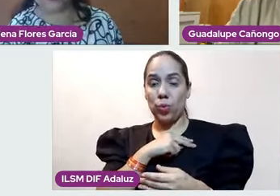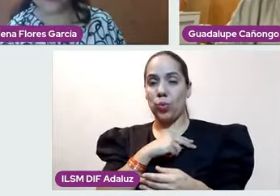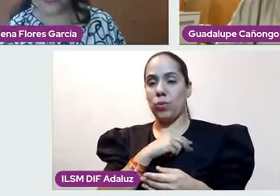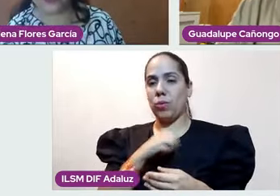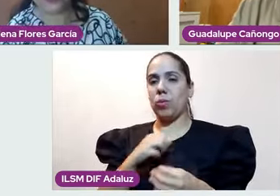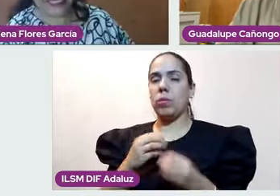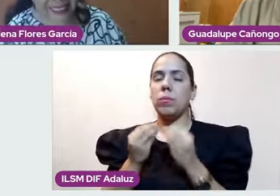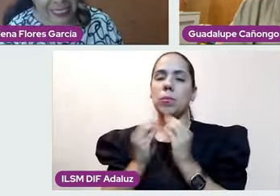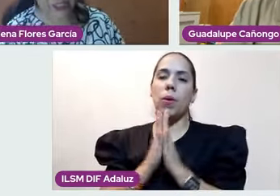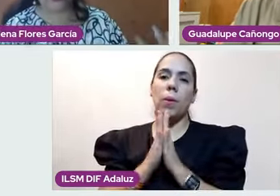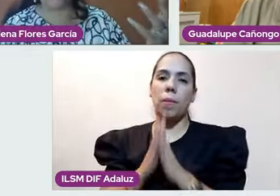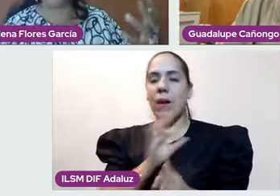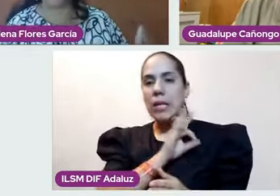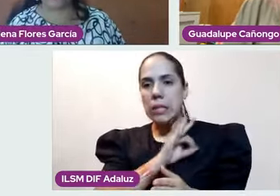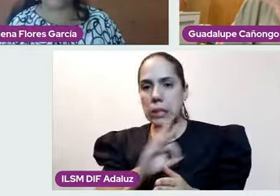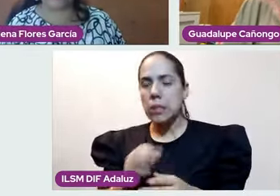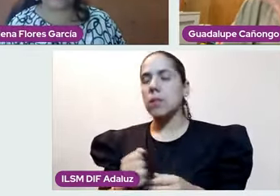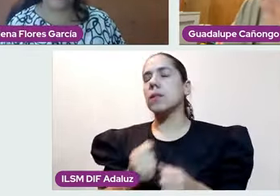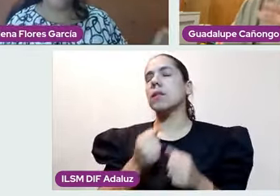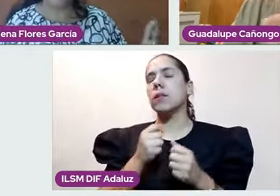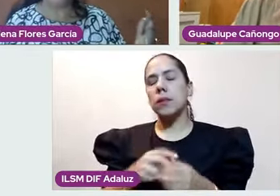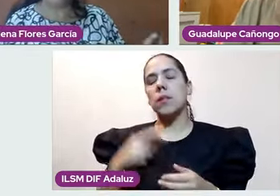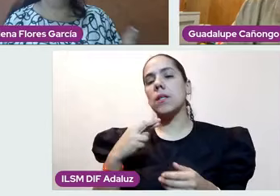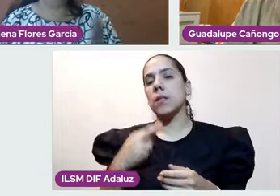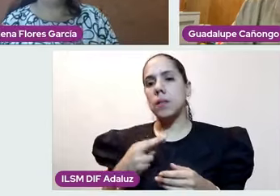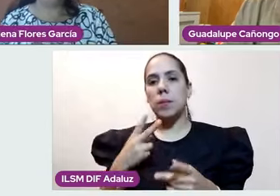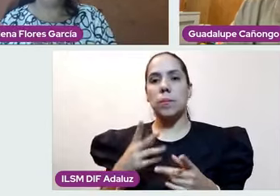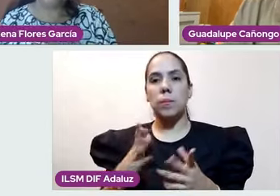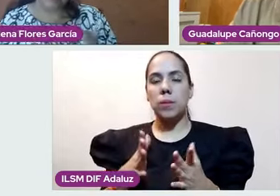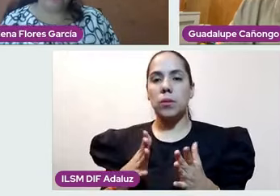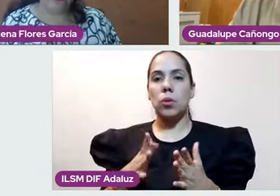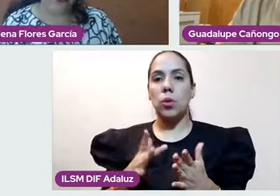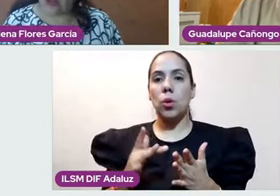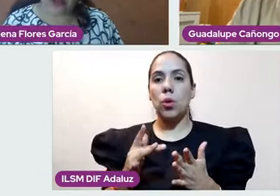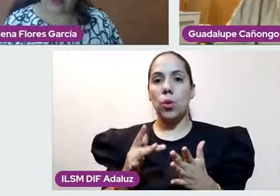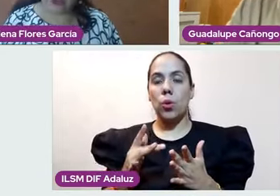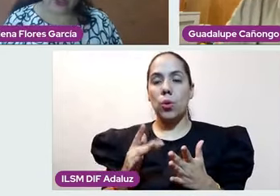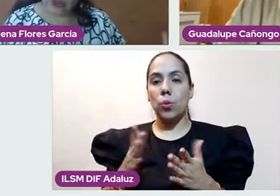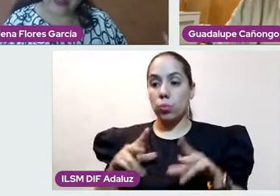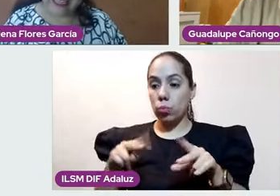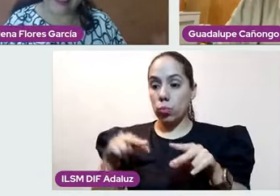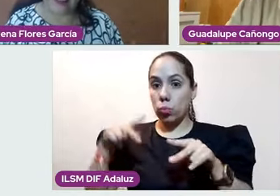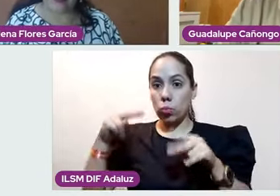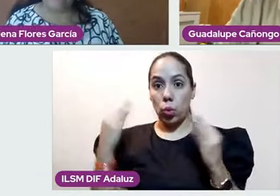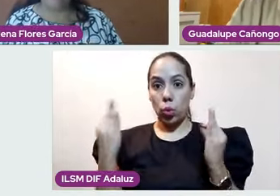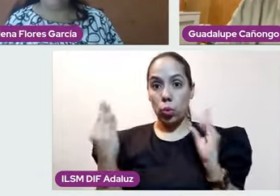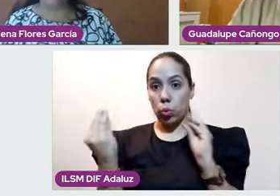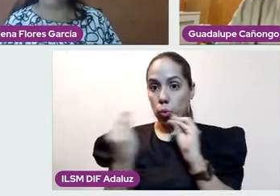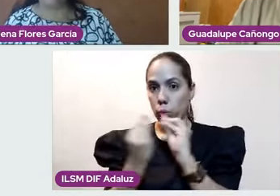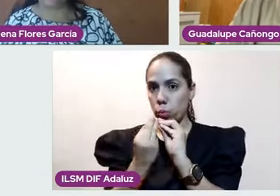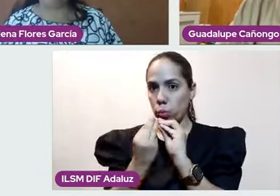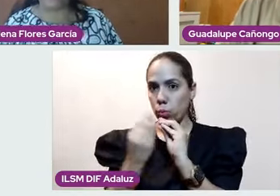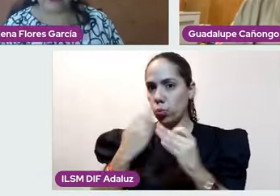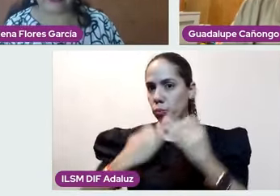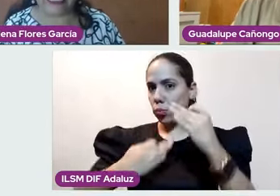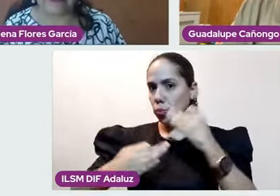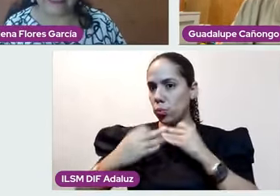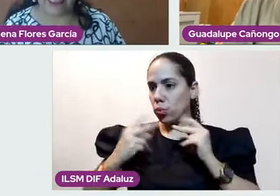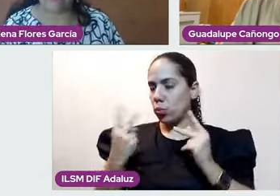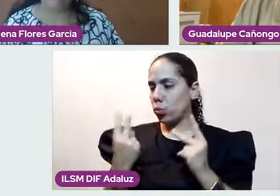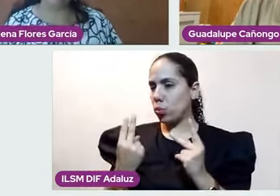en la colectividad, insisto en lo social, es decir, estamos transitando, yo diría, a